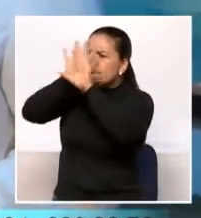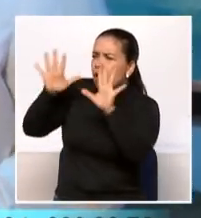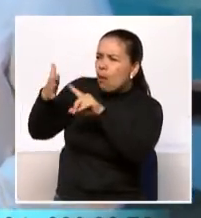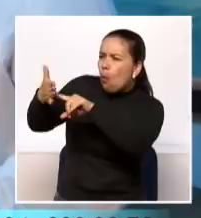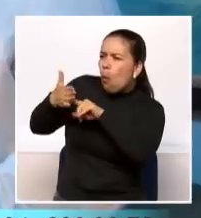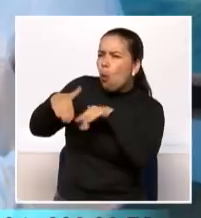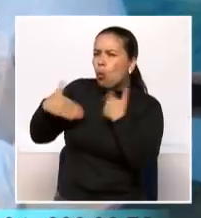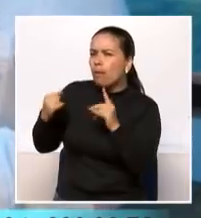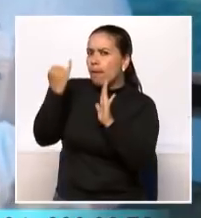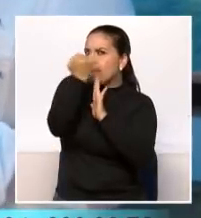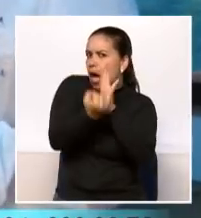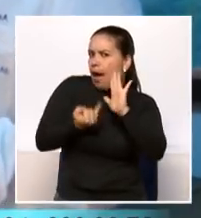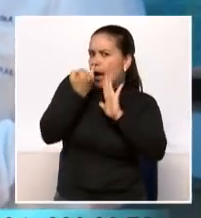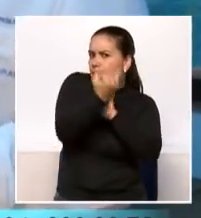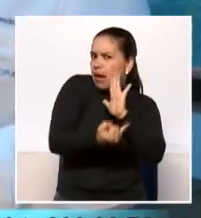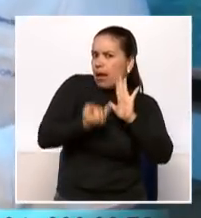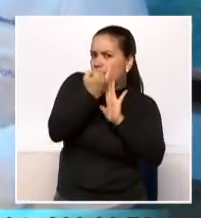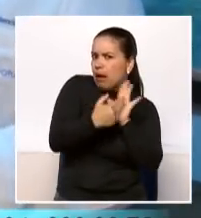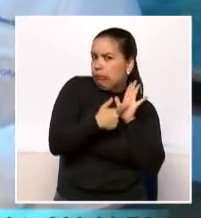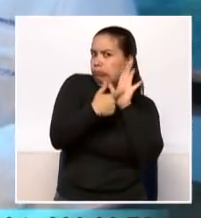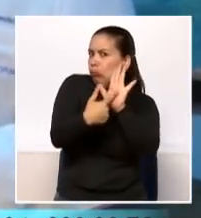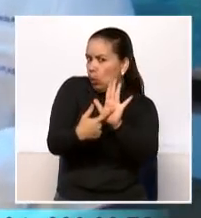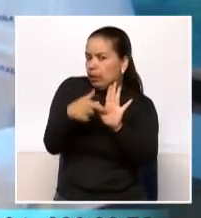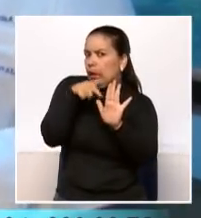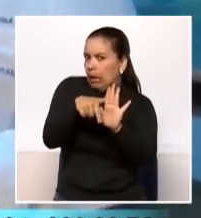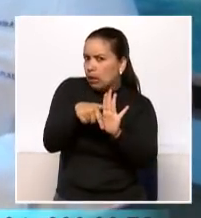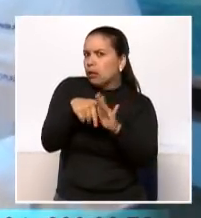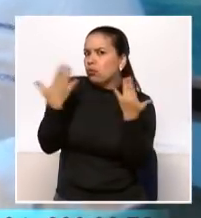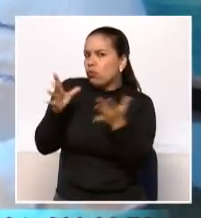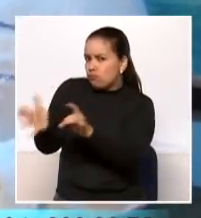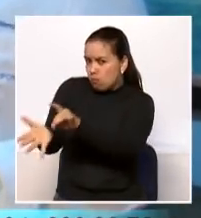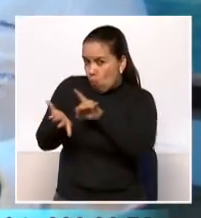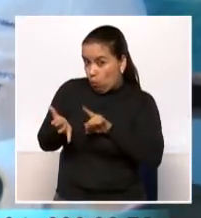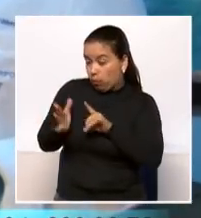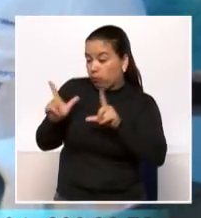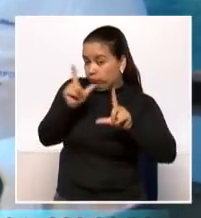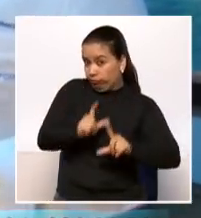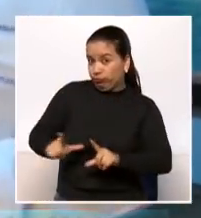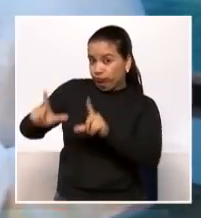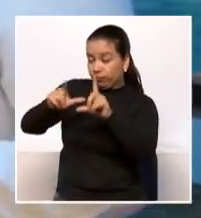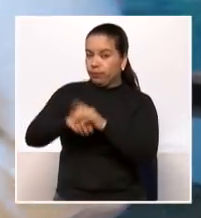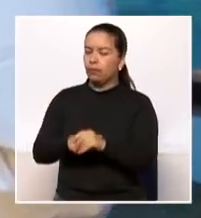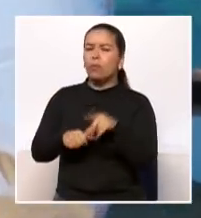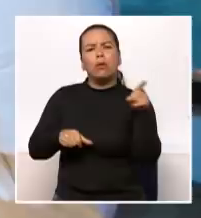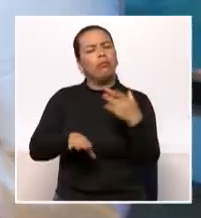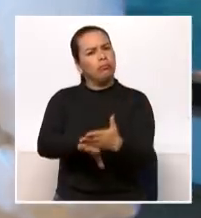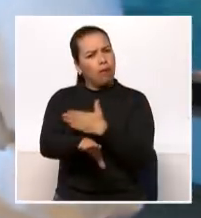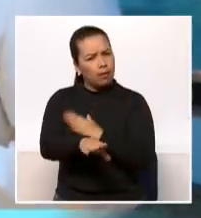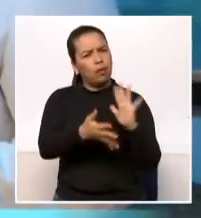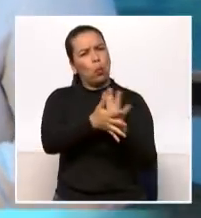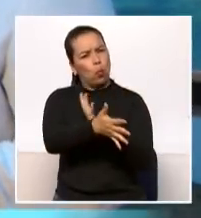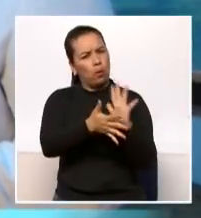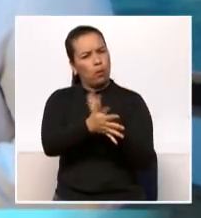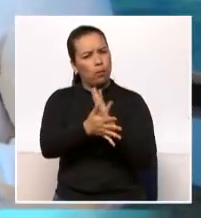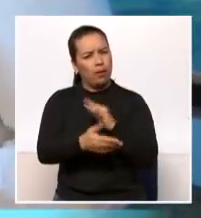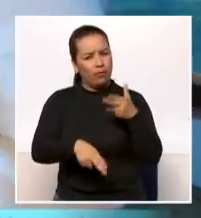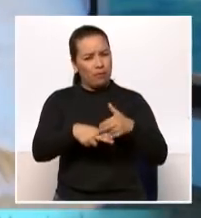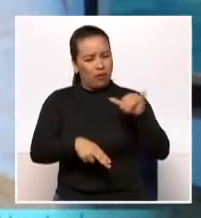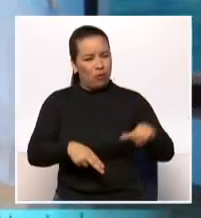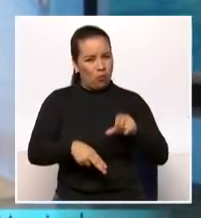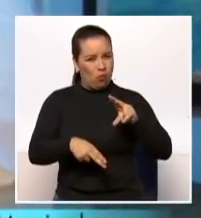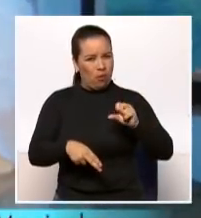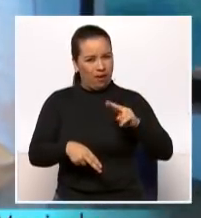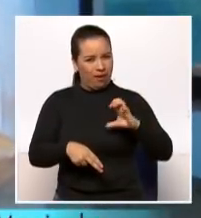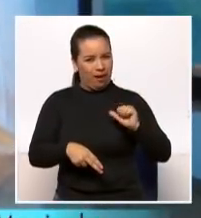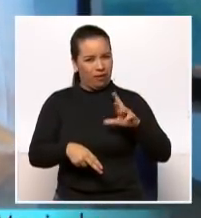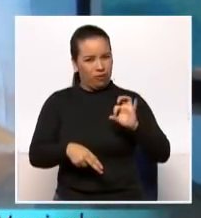estas imágenes que reporta ese modelo diagnóstico. Nos hablaba usted ahorita, doctor Juan Carlos Valencia, de un cristal